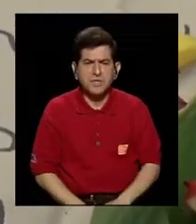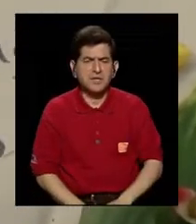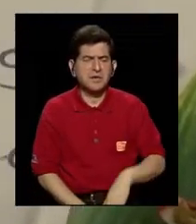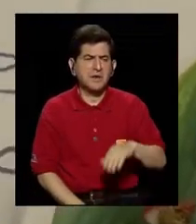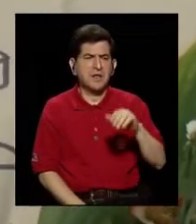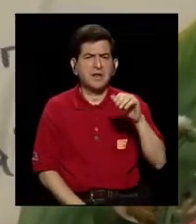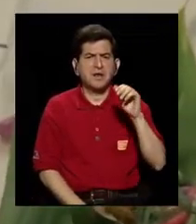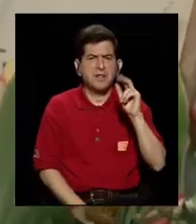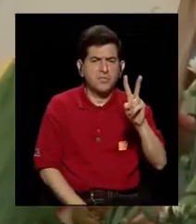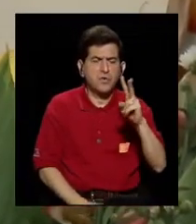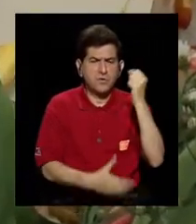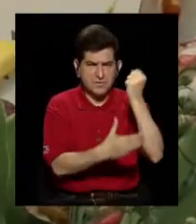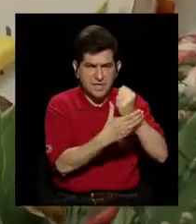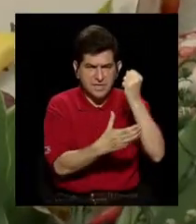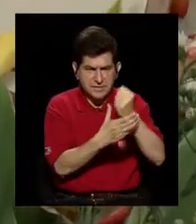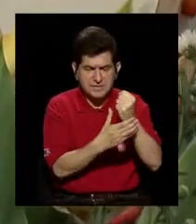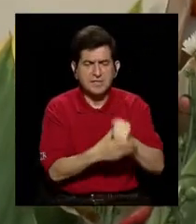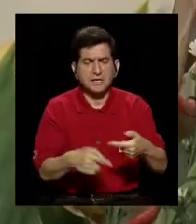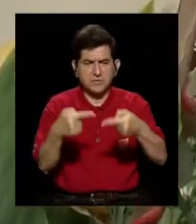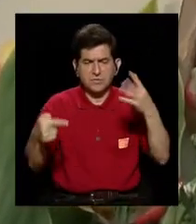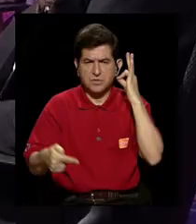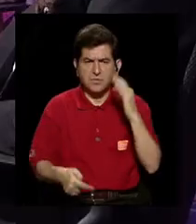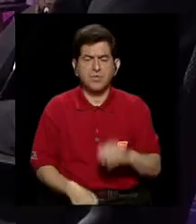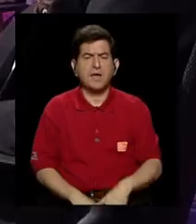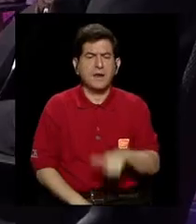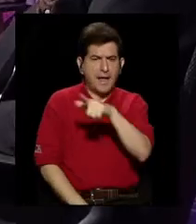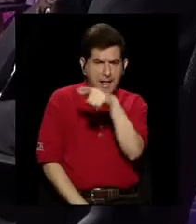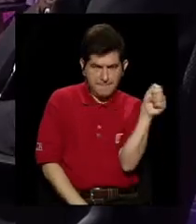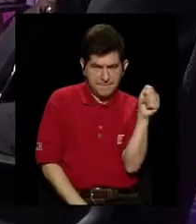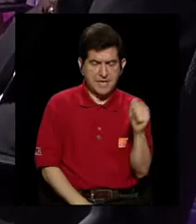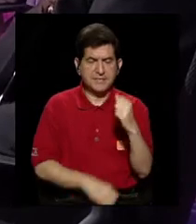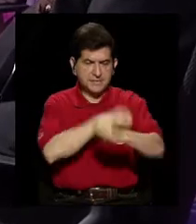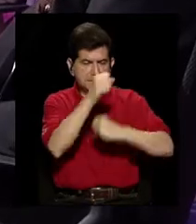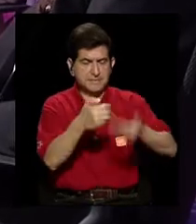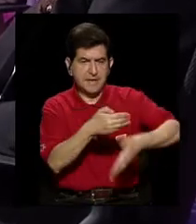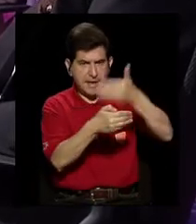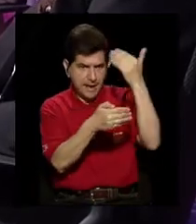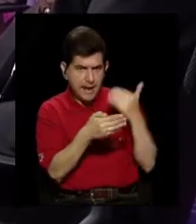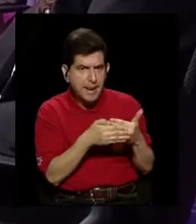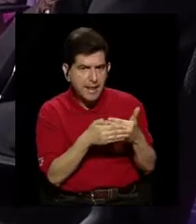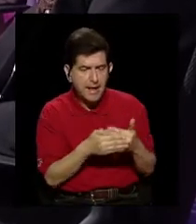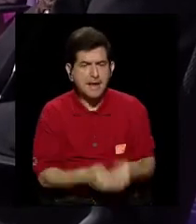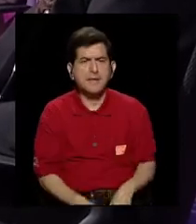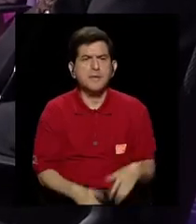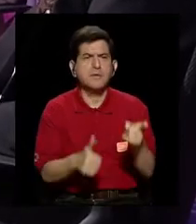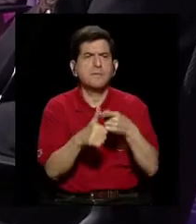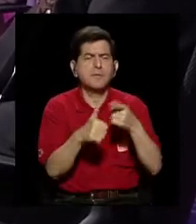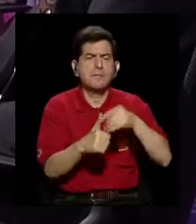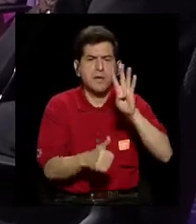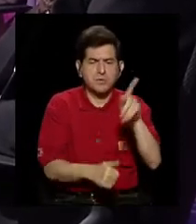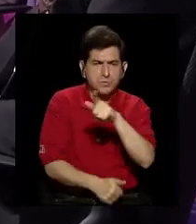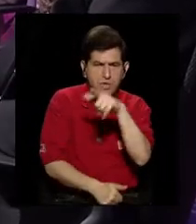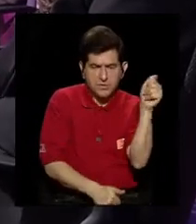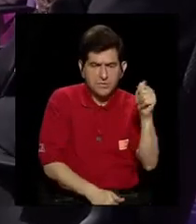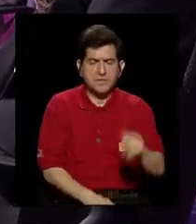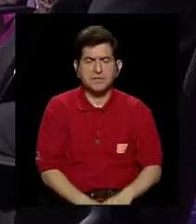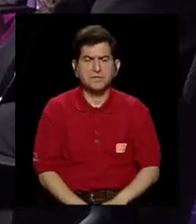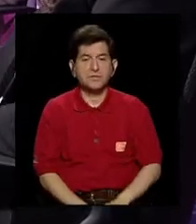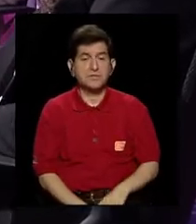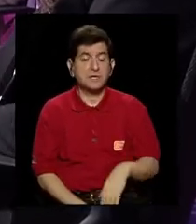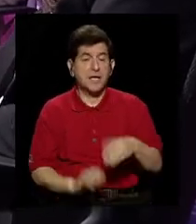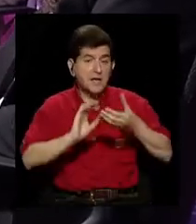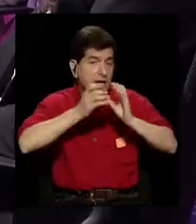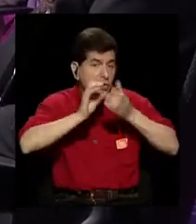de 2 femicidios por mes. El año pasado, durante estos primeros 4 meses, estábamos hablando